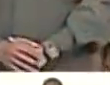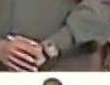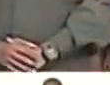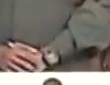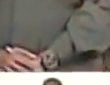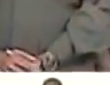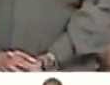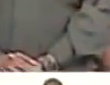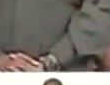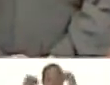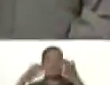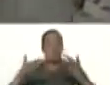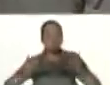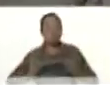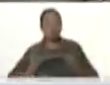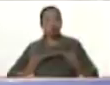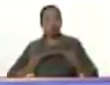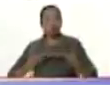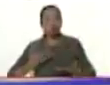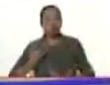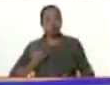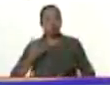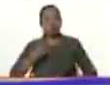Qué felicidad